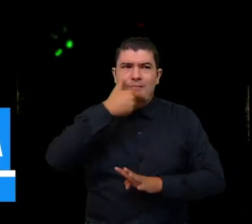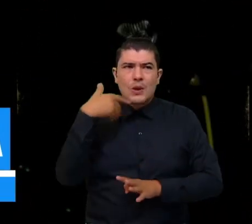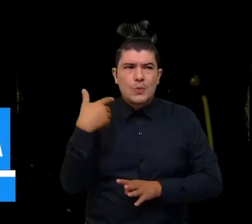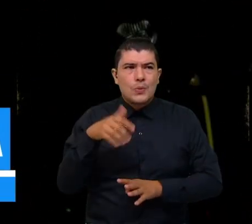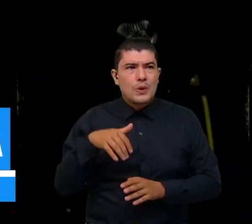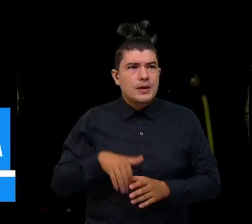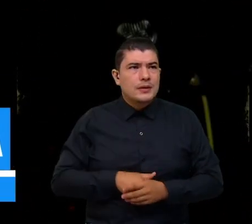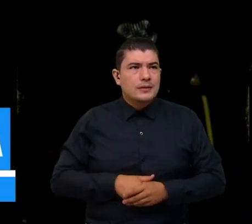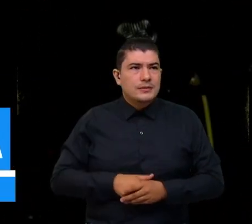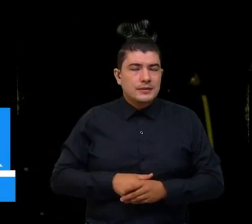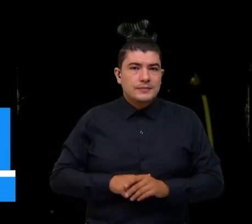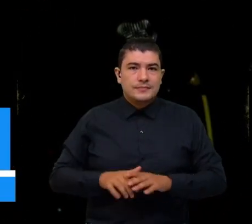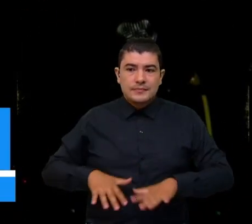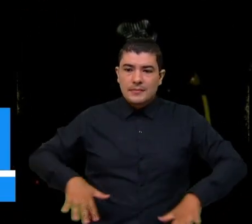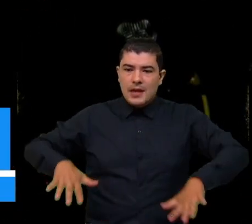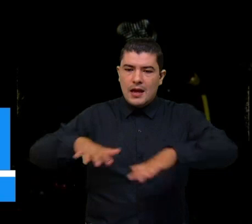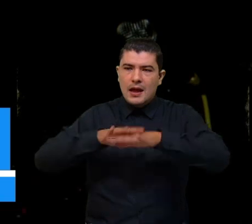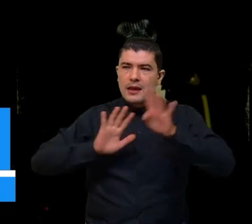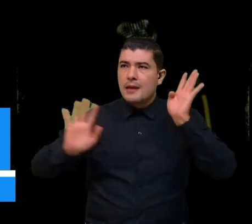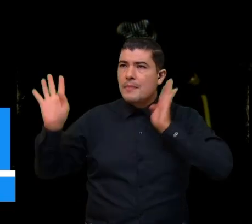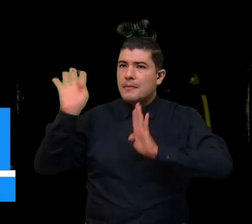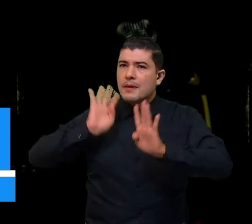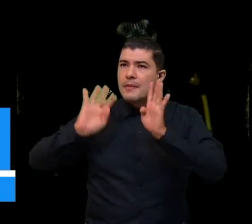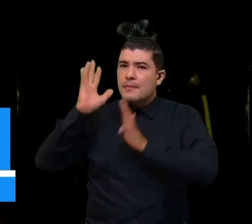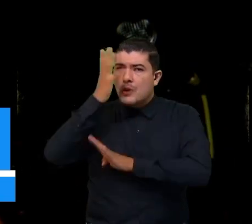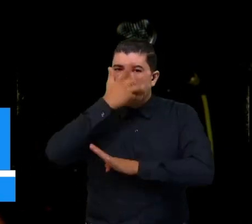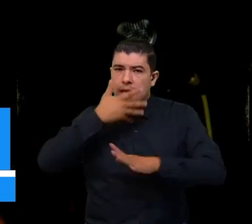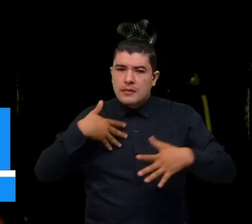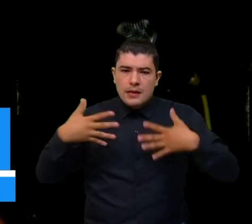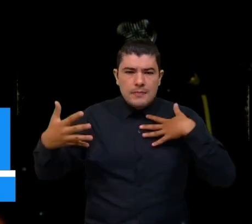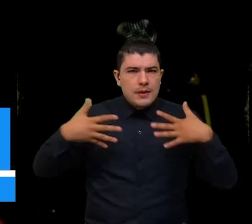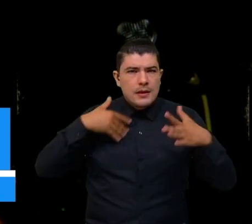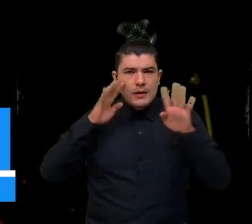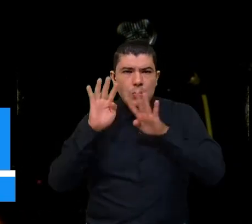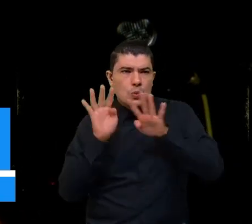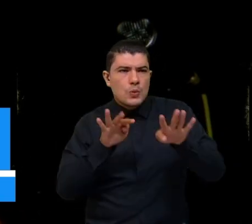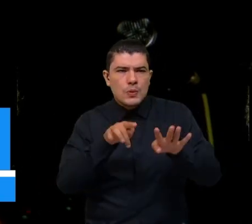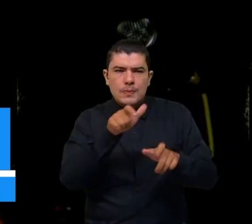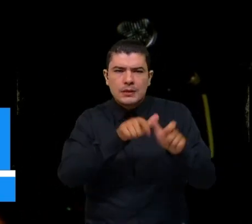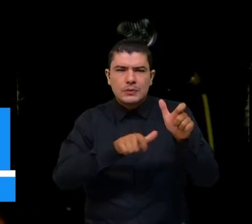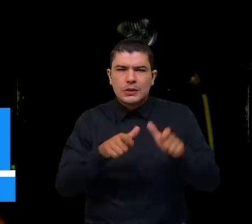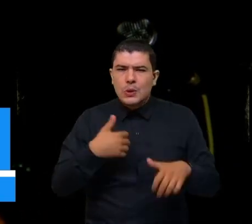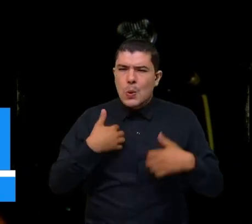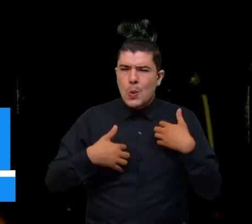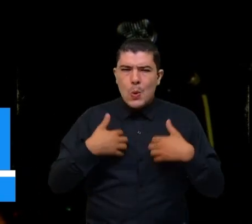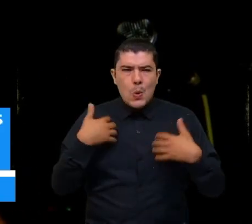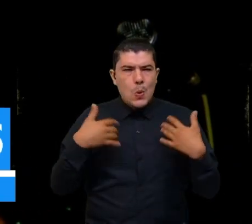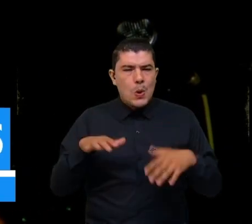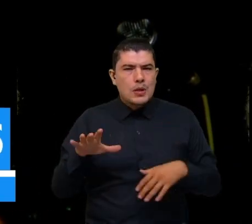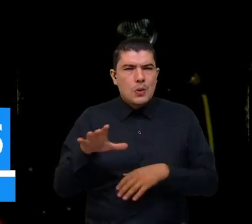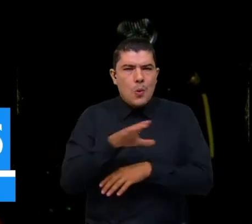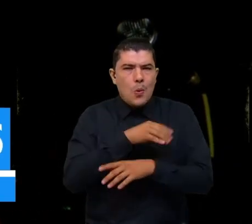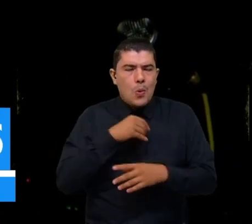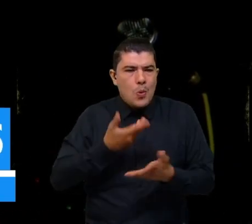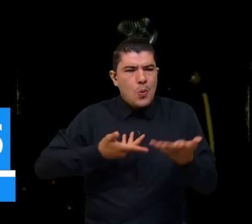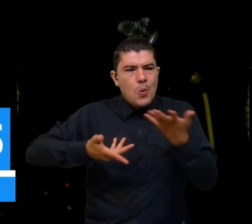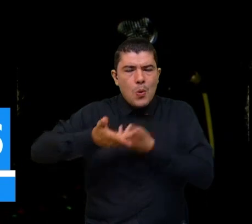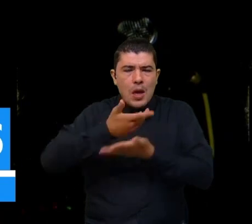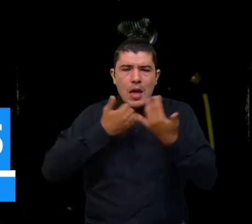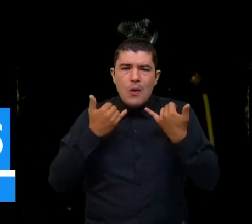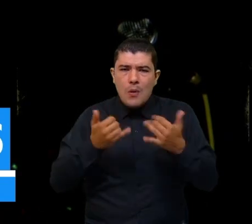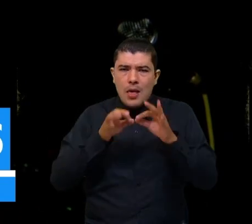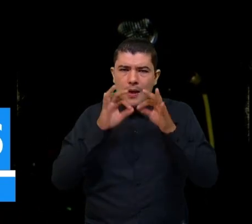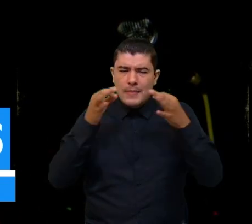interesante y bien bonito, una puesta en escena, una obra de teatro magnífica, la cual disfrutamos en todos sus momentos, y ese mensaje que también nos